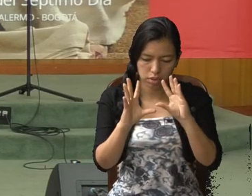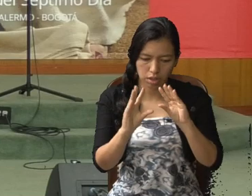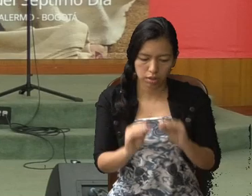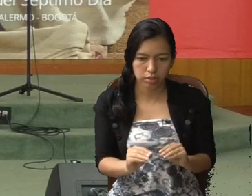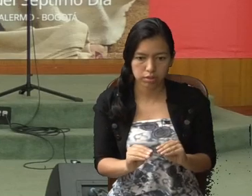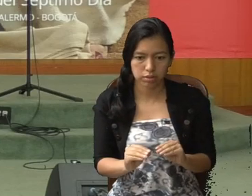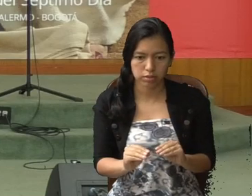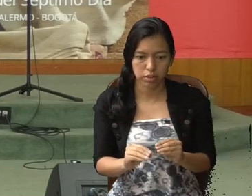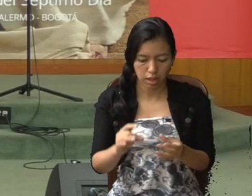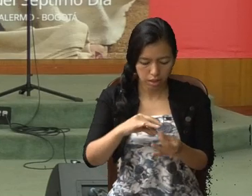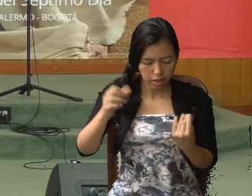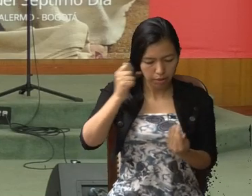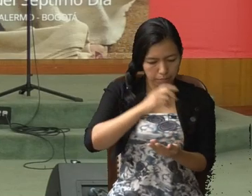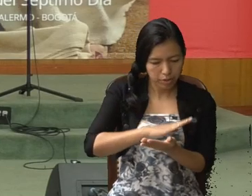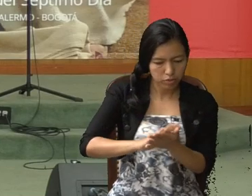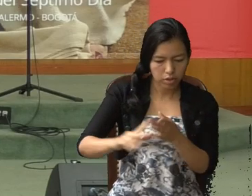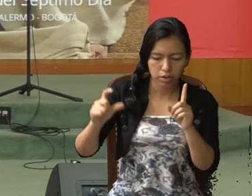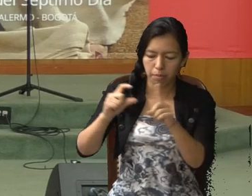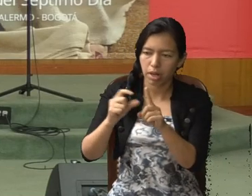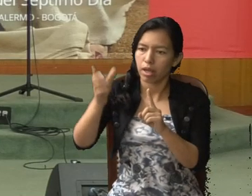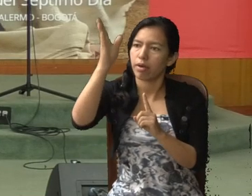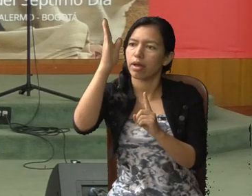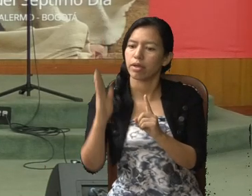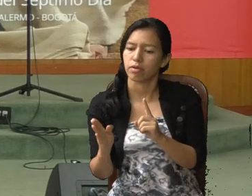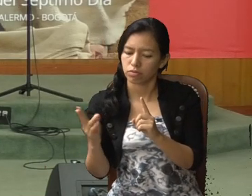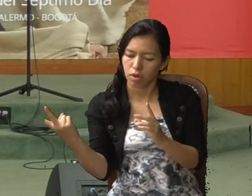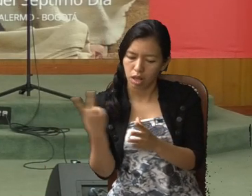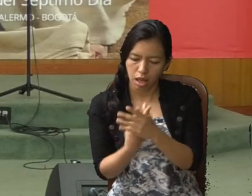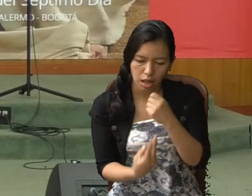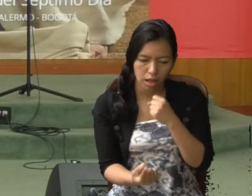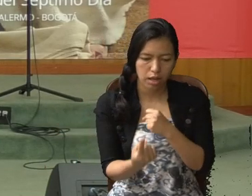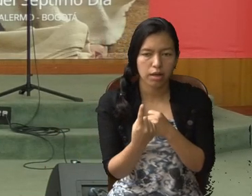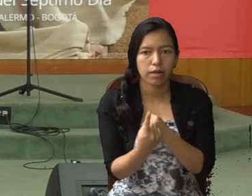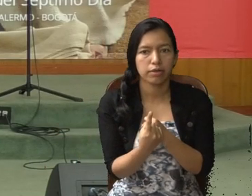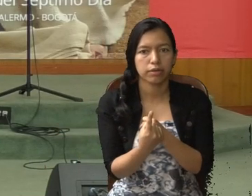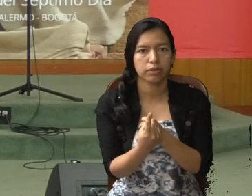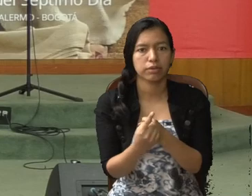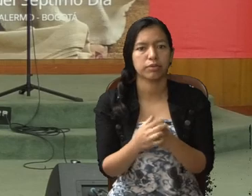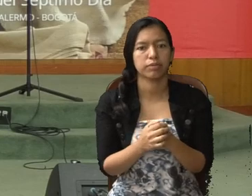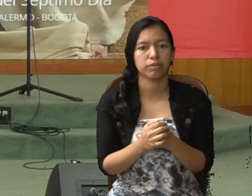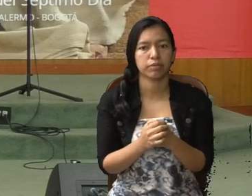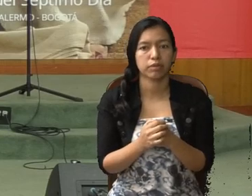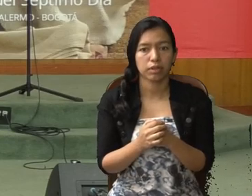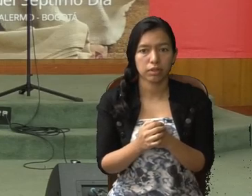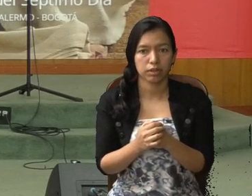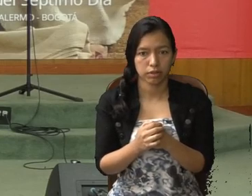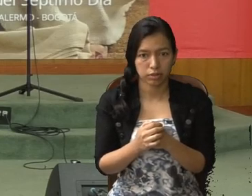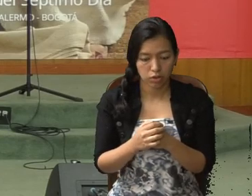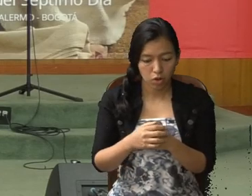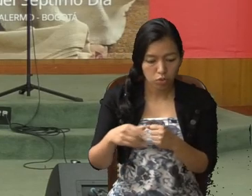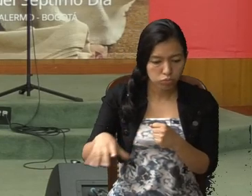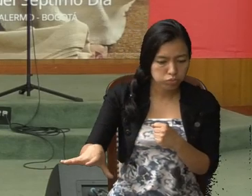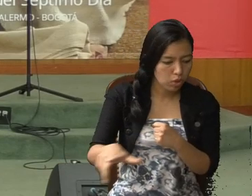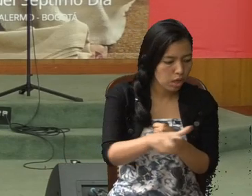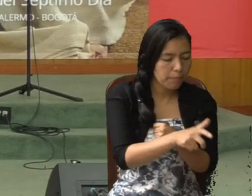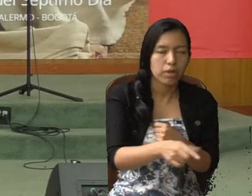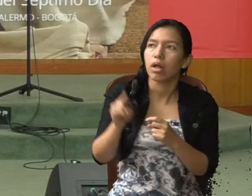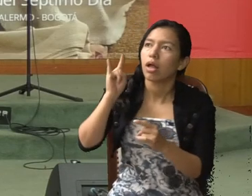existía Espíritu Santo y palabra de Dios, dice el versículo 41: así que los que recibieron su